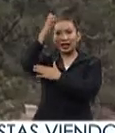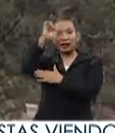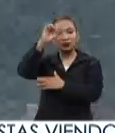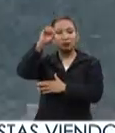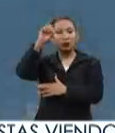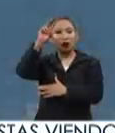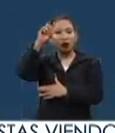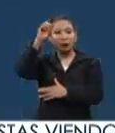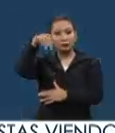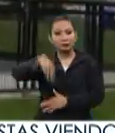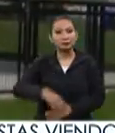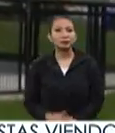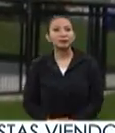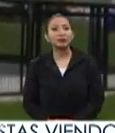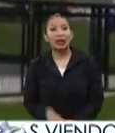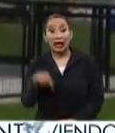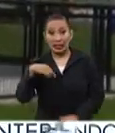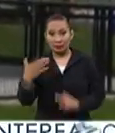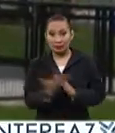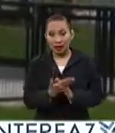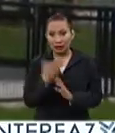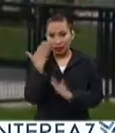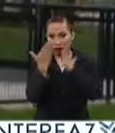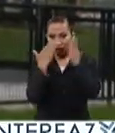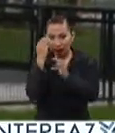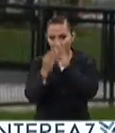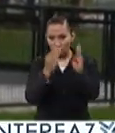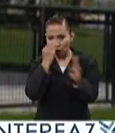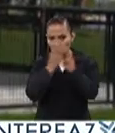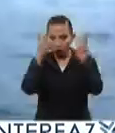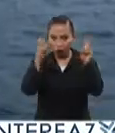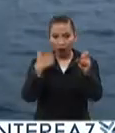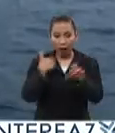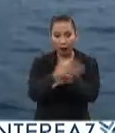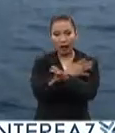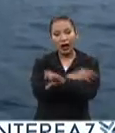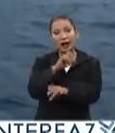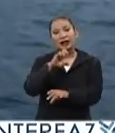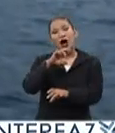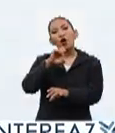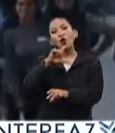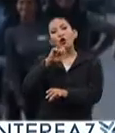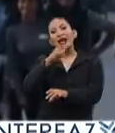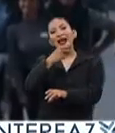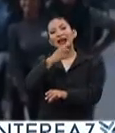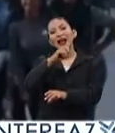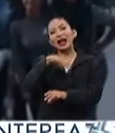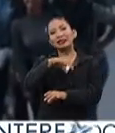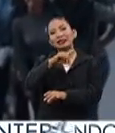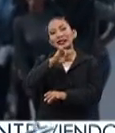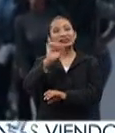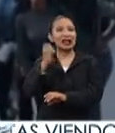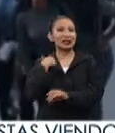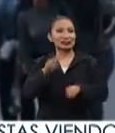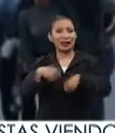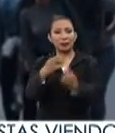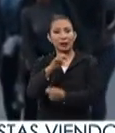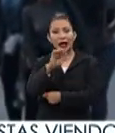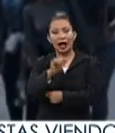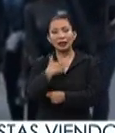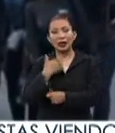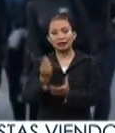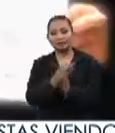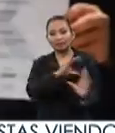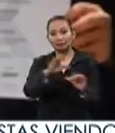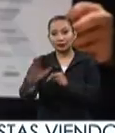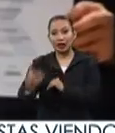SBOM. En nuestra sección Estudiar en el Mundo, nos acompaña Raúl Hernández Hernández, ex beneficiario del programa de